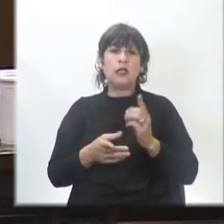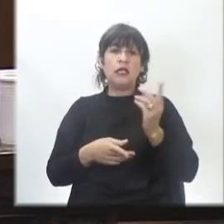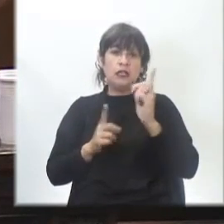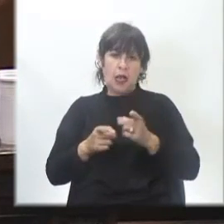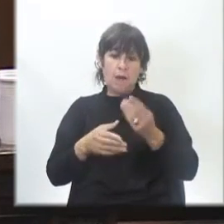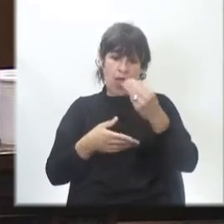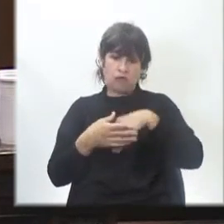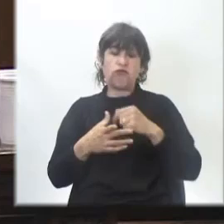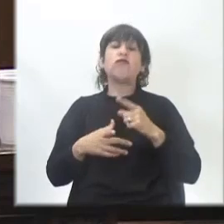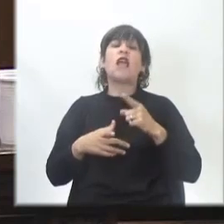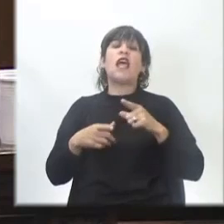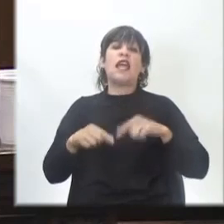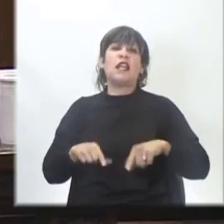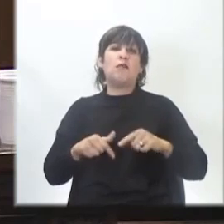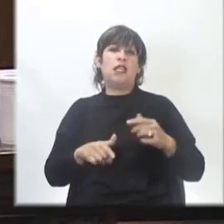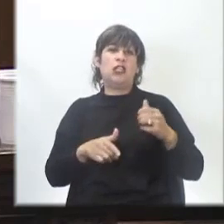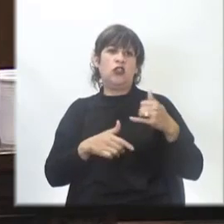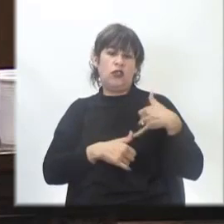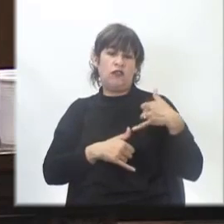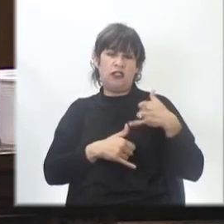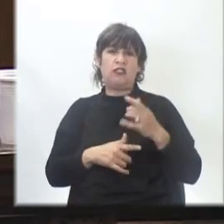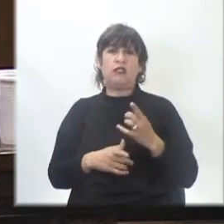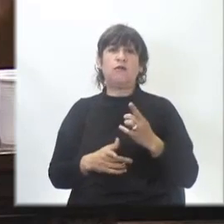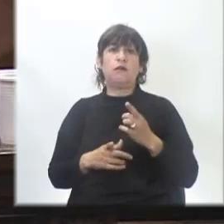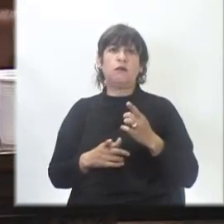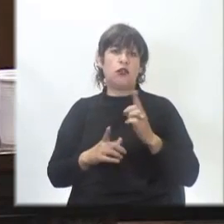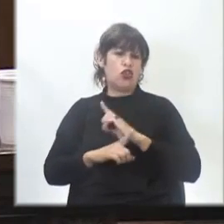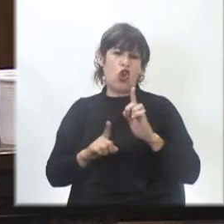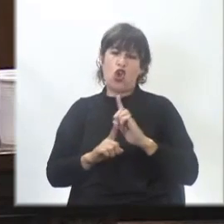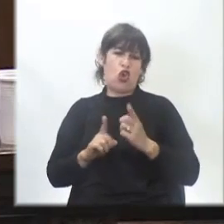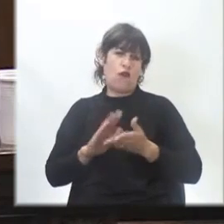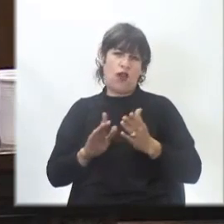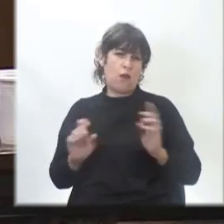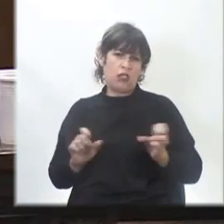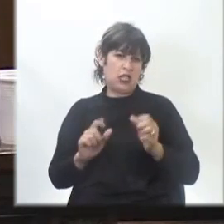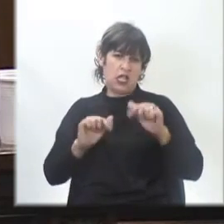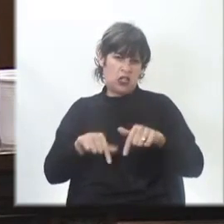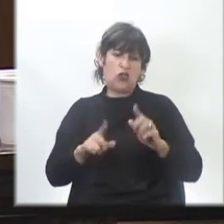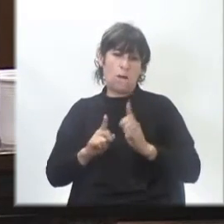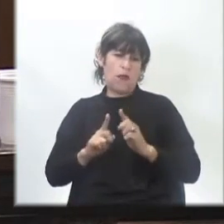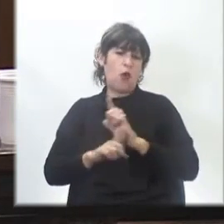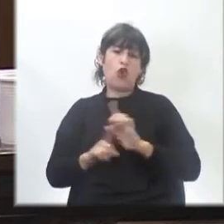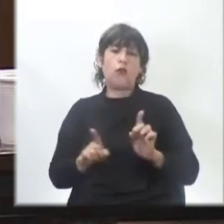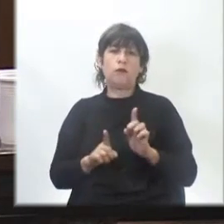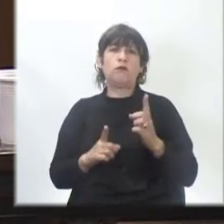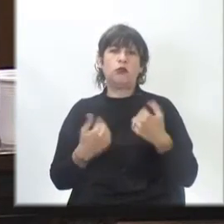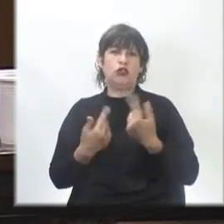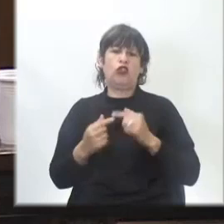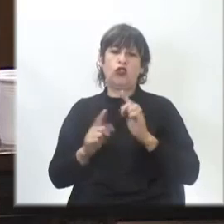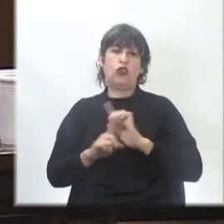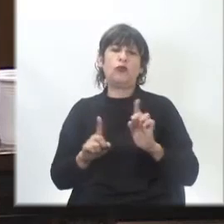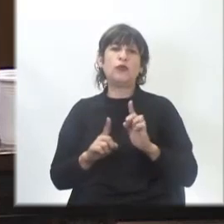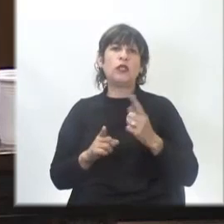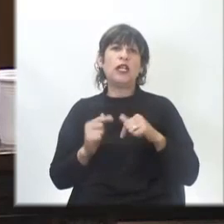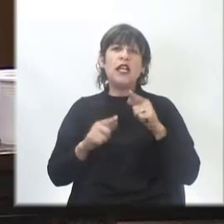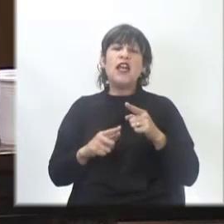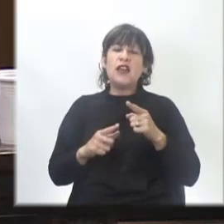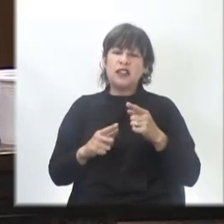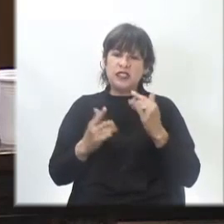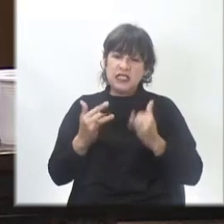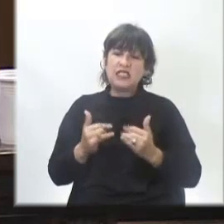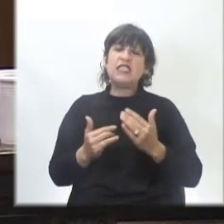Nacional. Nosotros no lo vamos a hacer en el día de hoy. Sí nos vamos a referir a cómo esta compra,